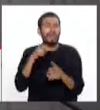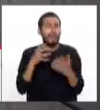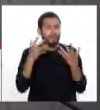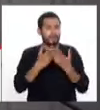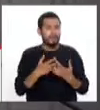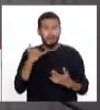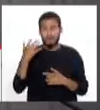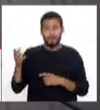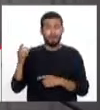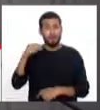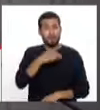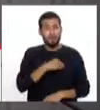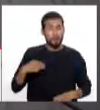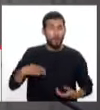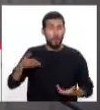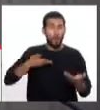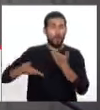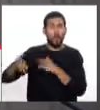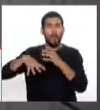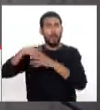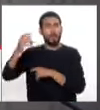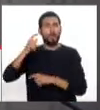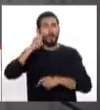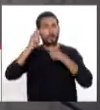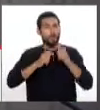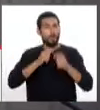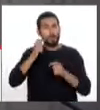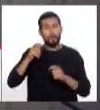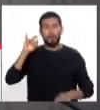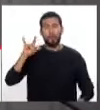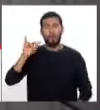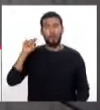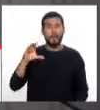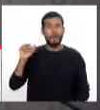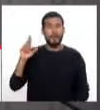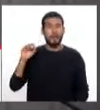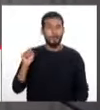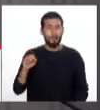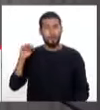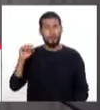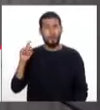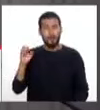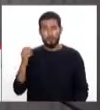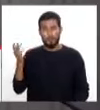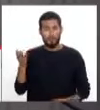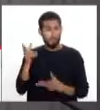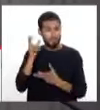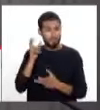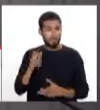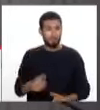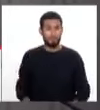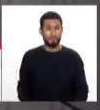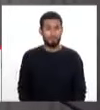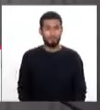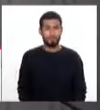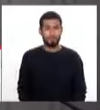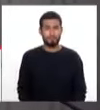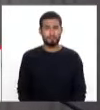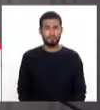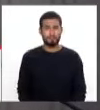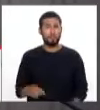palabra el ministro de Comercio Exterior y Turismo, Juan Carlos Matthews. Escuchemos. Es un